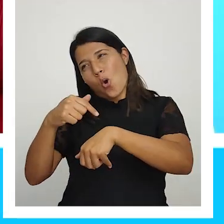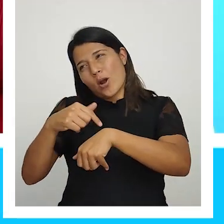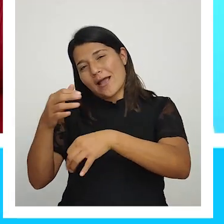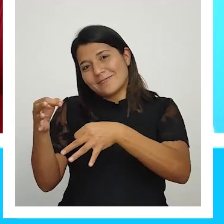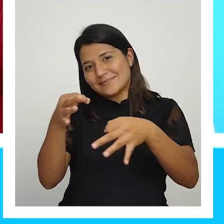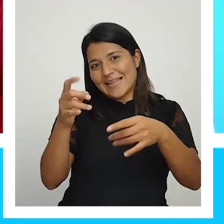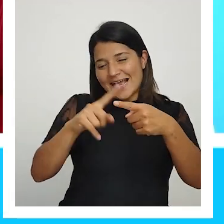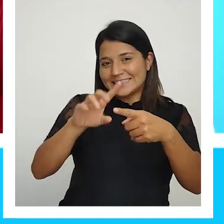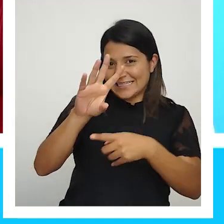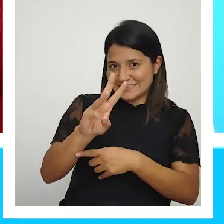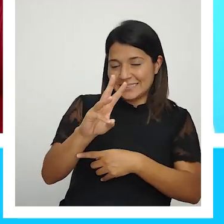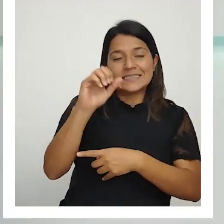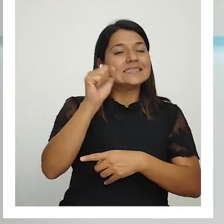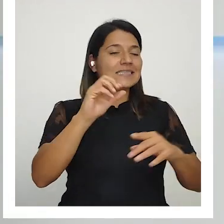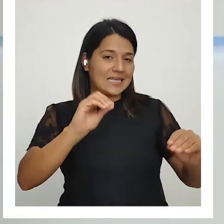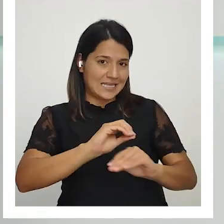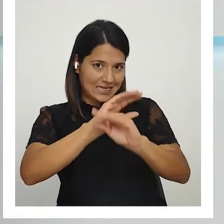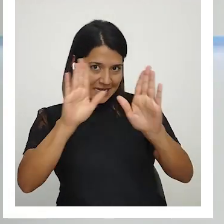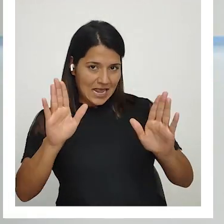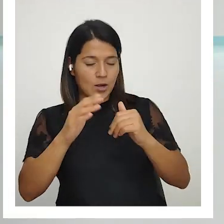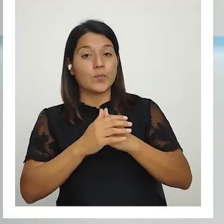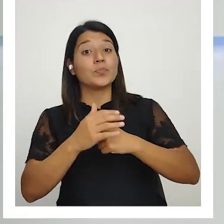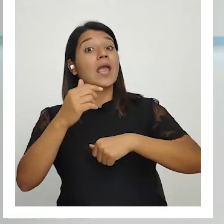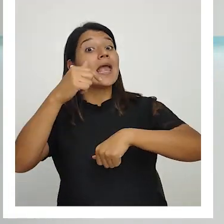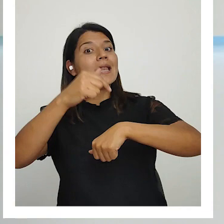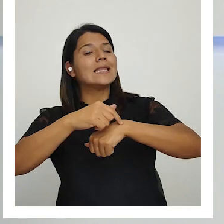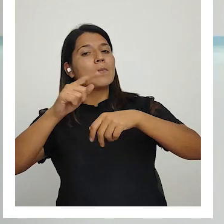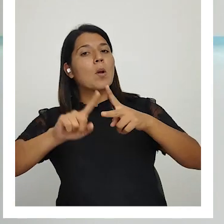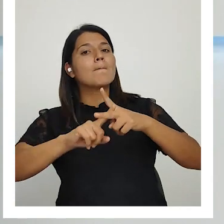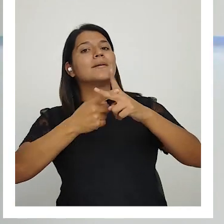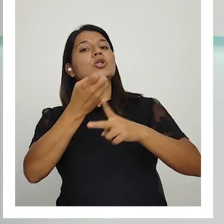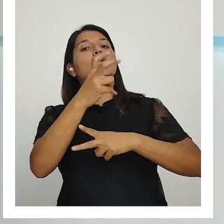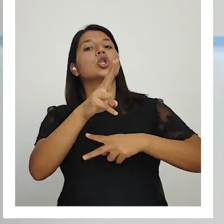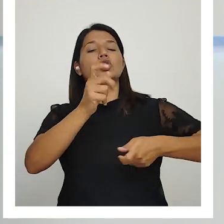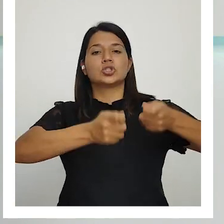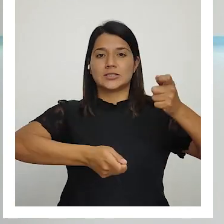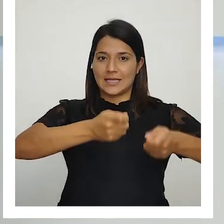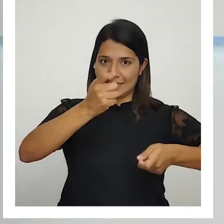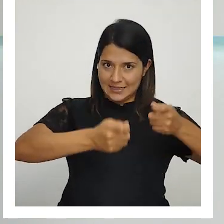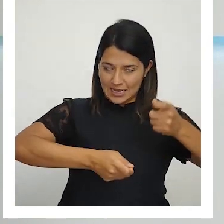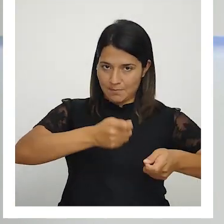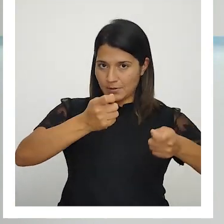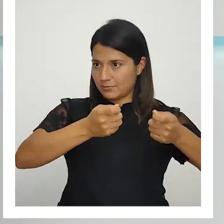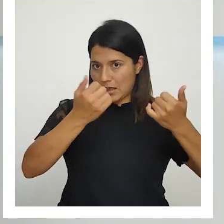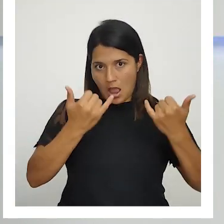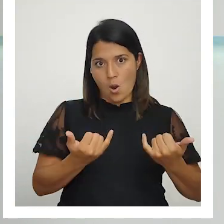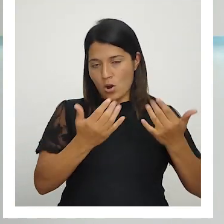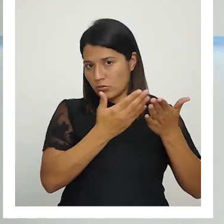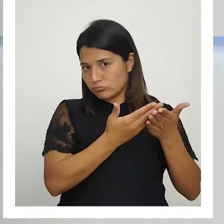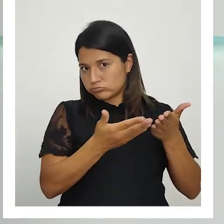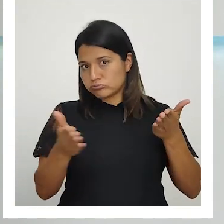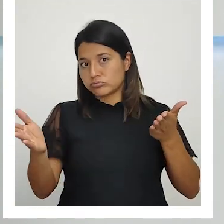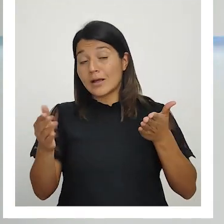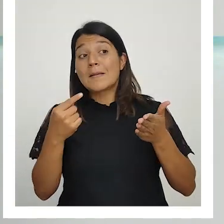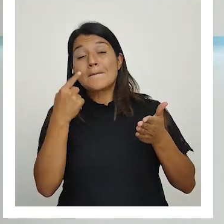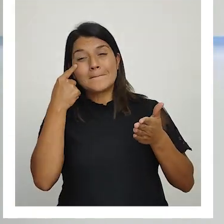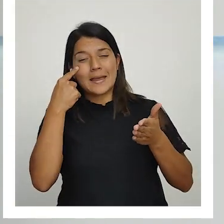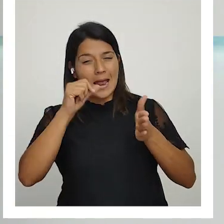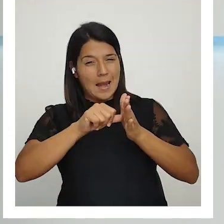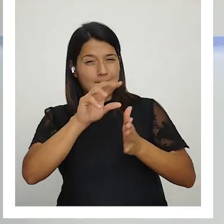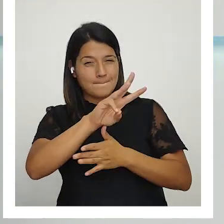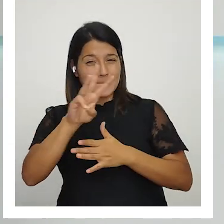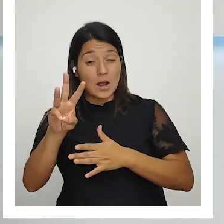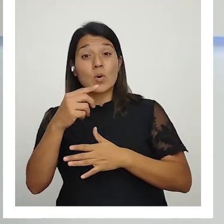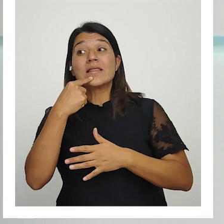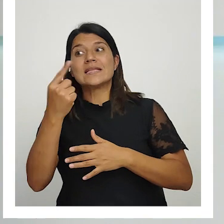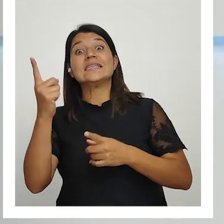sí. Vamos a ver, el plazo abrió el 12 de septiembre. Está abierto precisamente, en la página lo indica, 7 de noviembre, pero